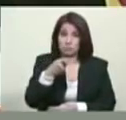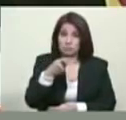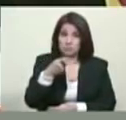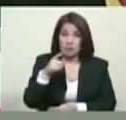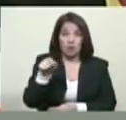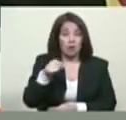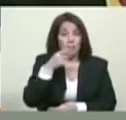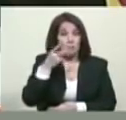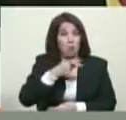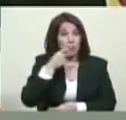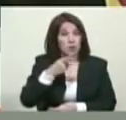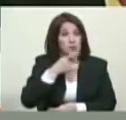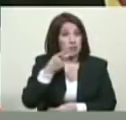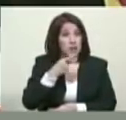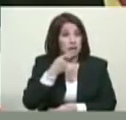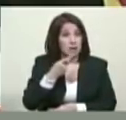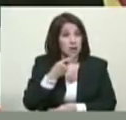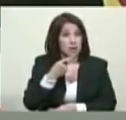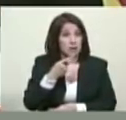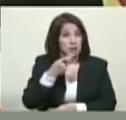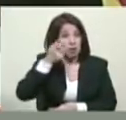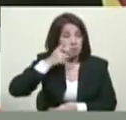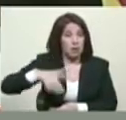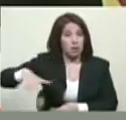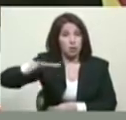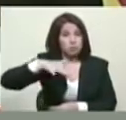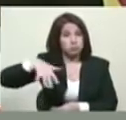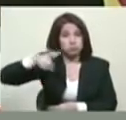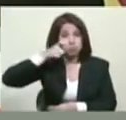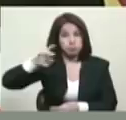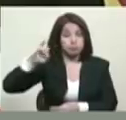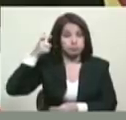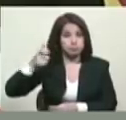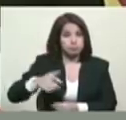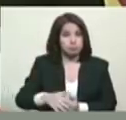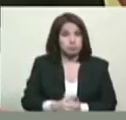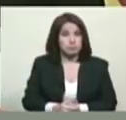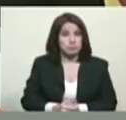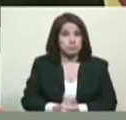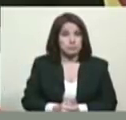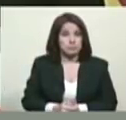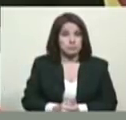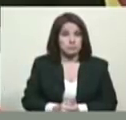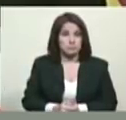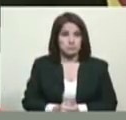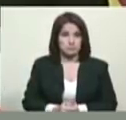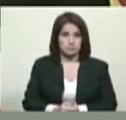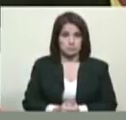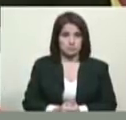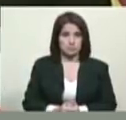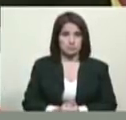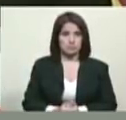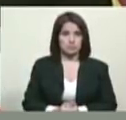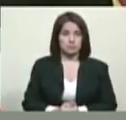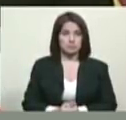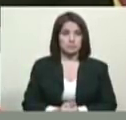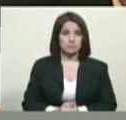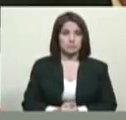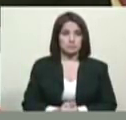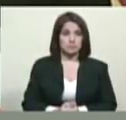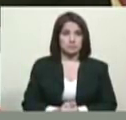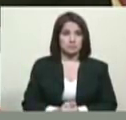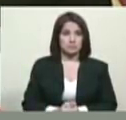de delito para los campesinos. Entonces,